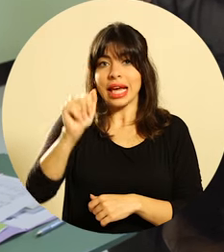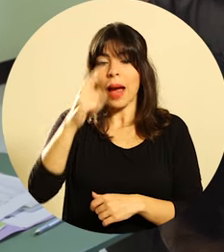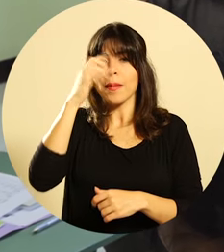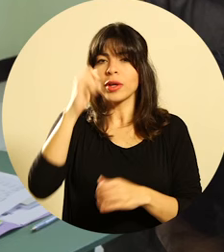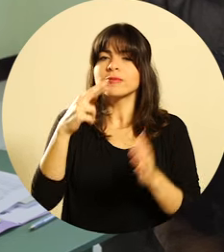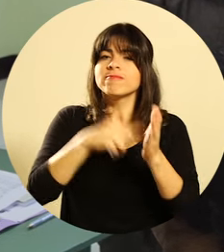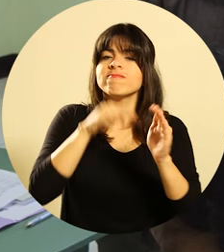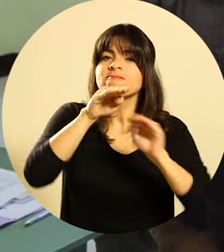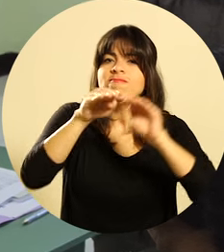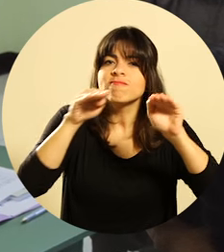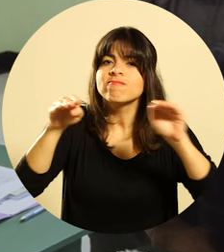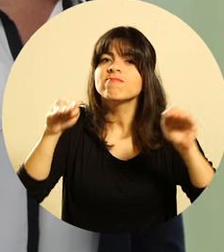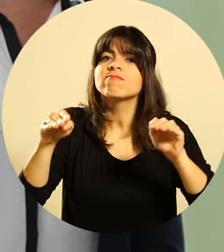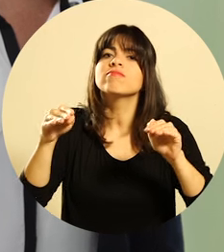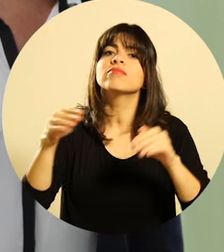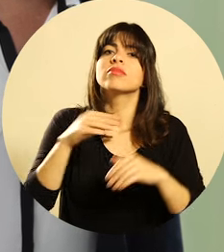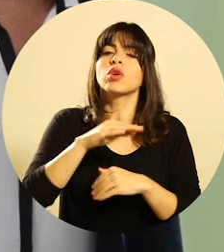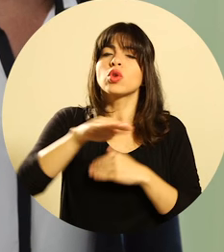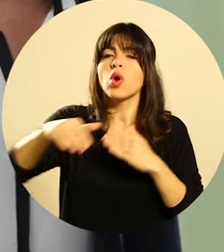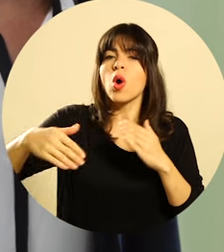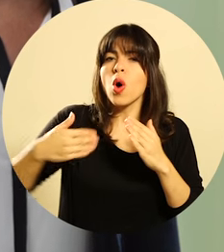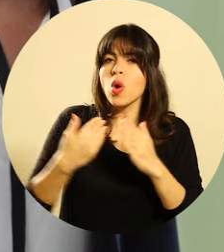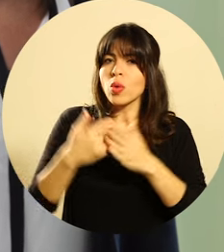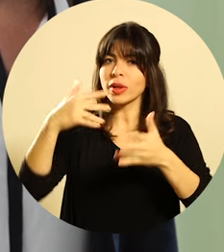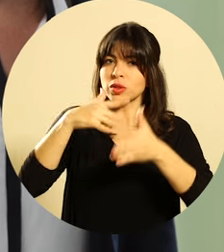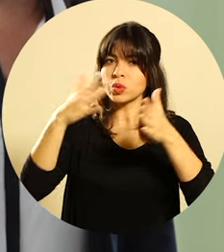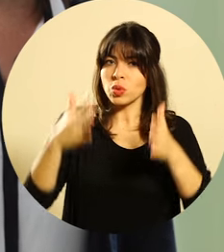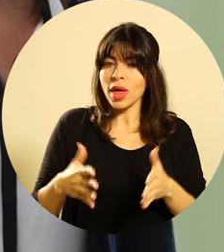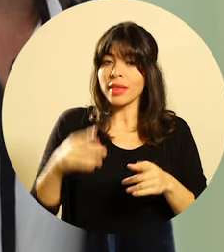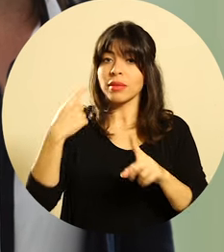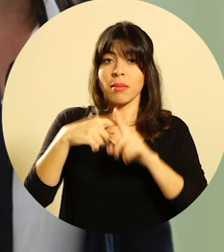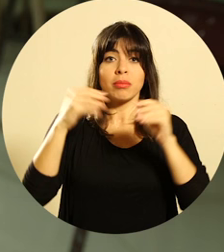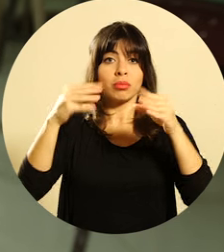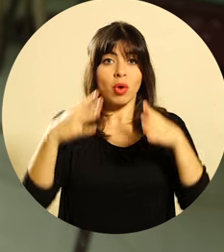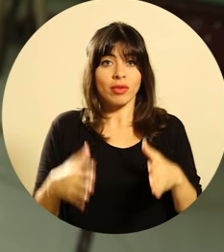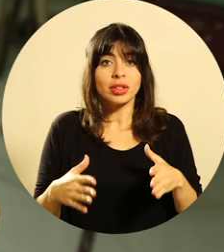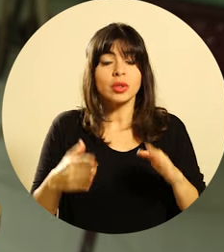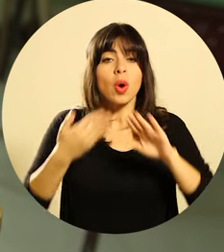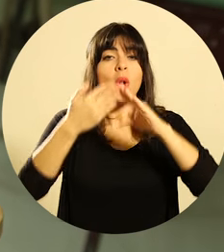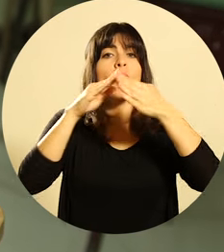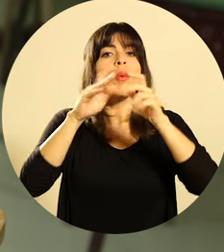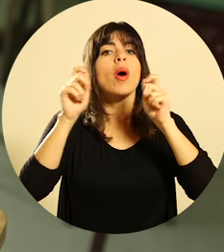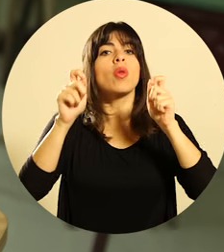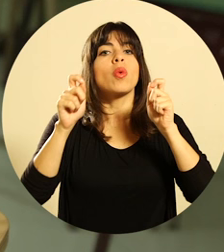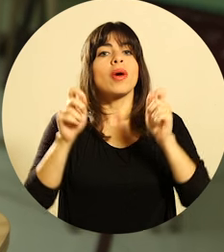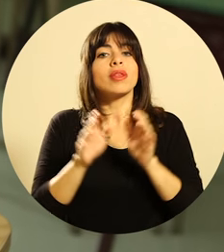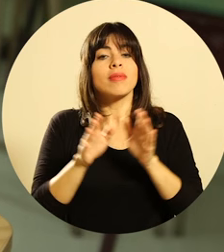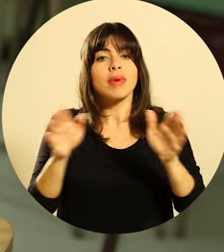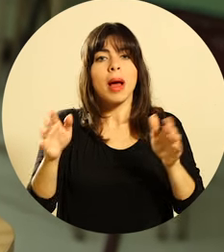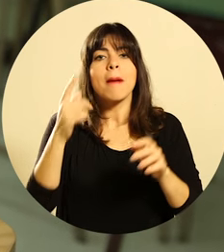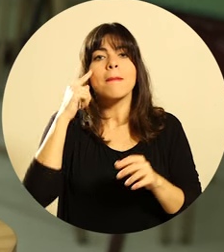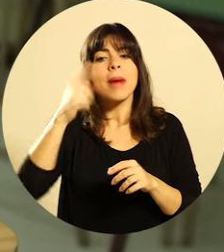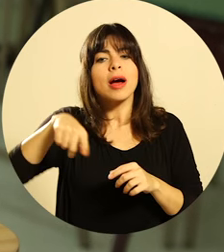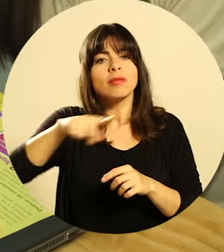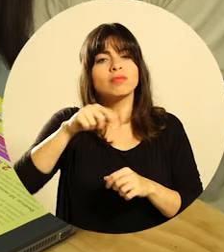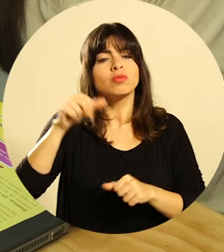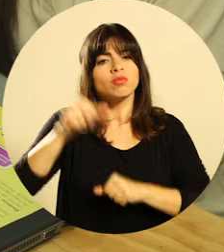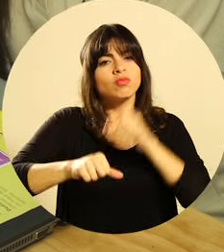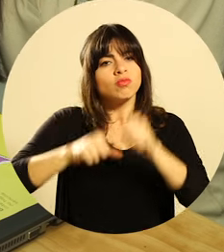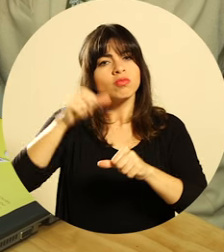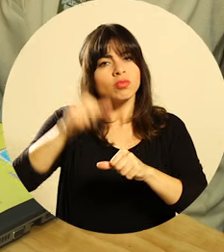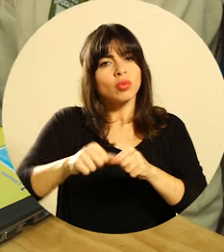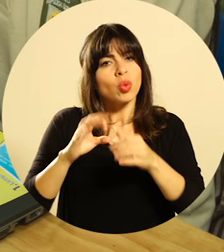quiero reiterar el llamado que le hemos venido haciendo a todos los estudiantes y docentes, a la comunidad educativa, para